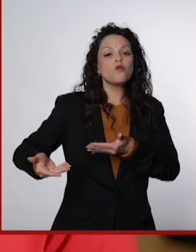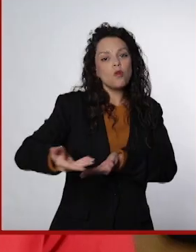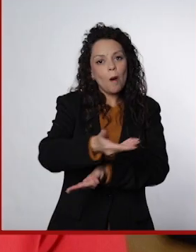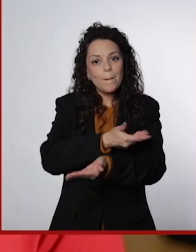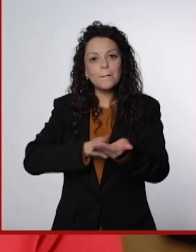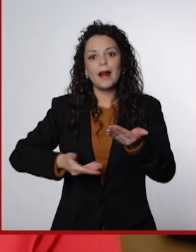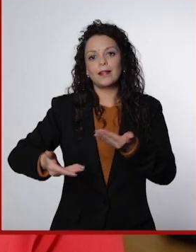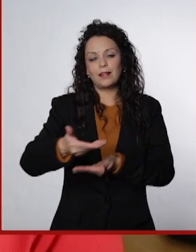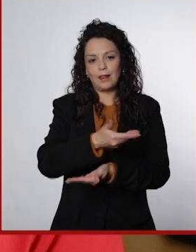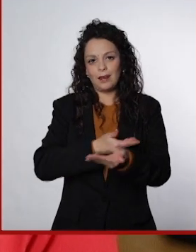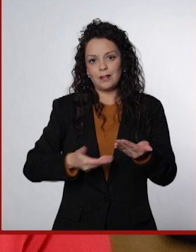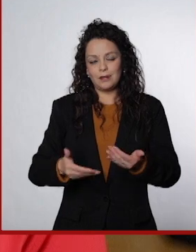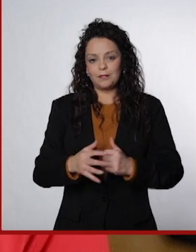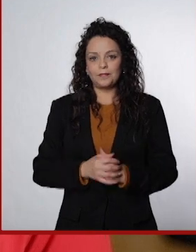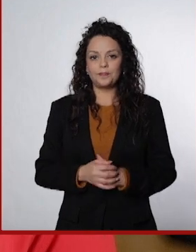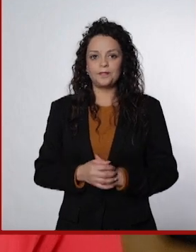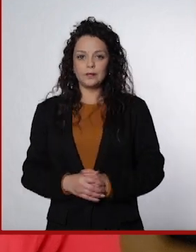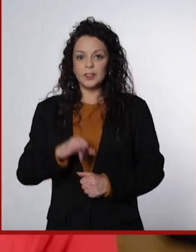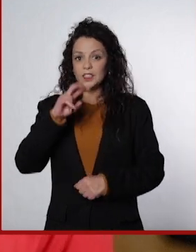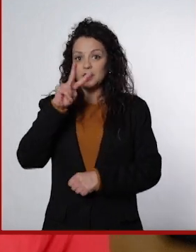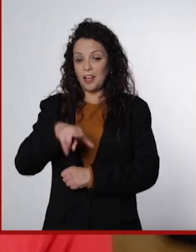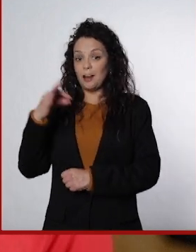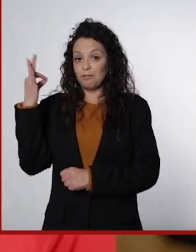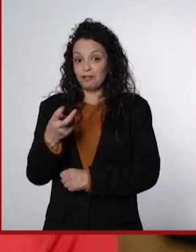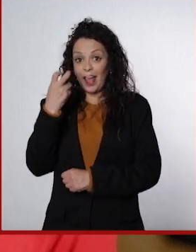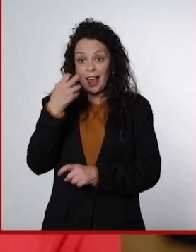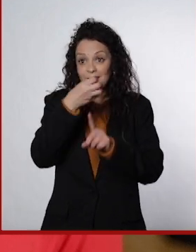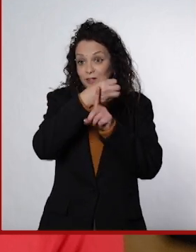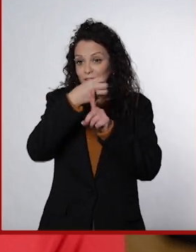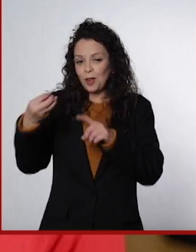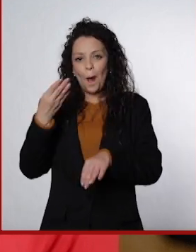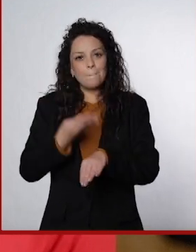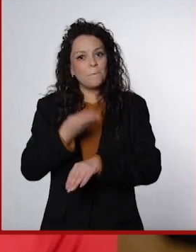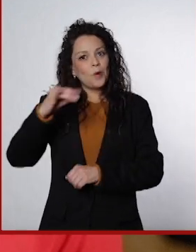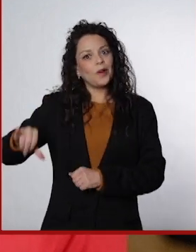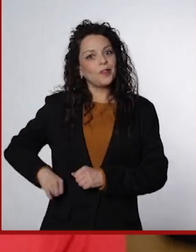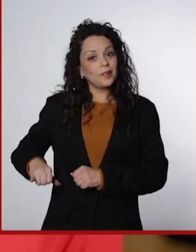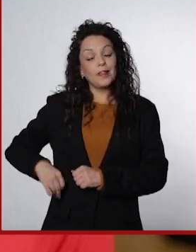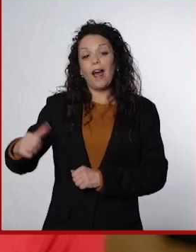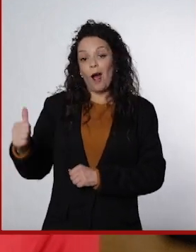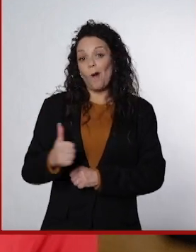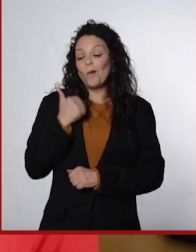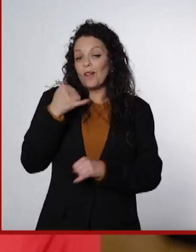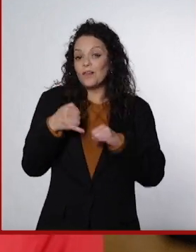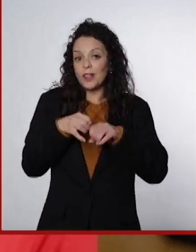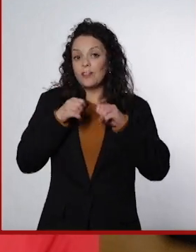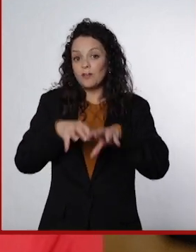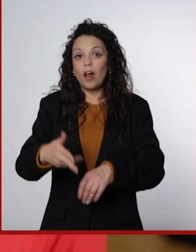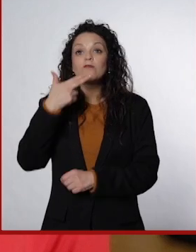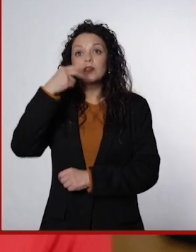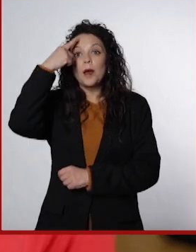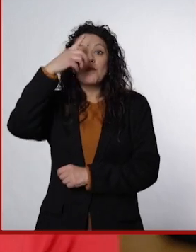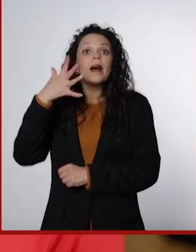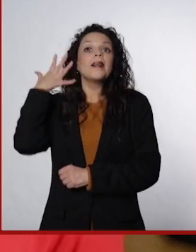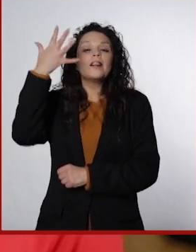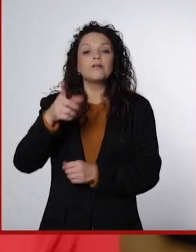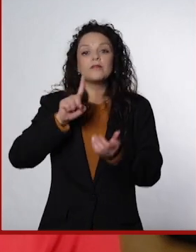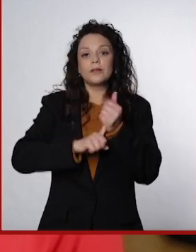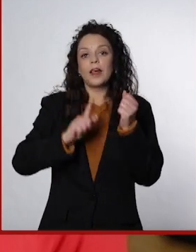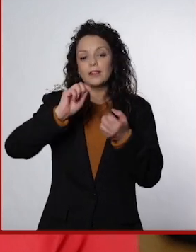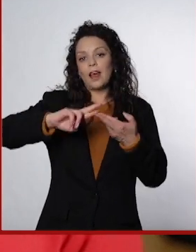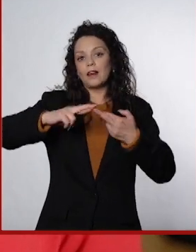incomoda. Definitivamente ha sido un programa de mucho interés y provecho. Nos servirá en nuestras futuras relaciones personales y de